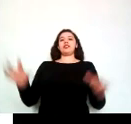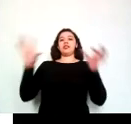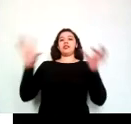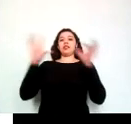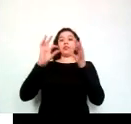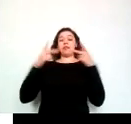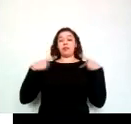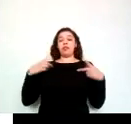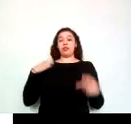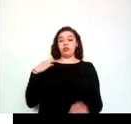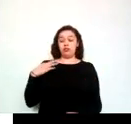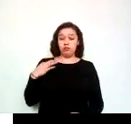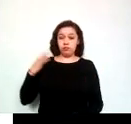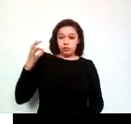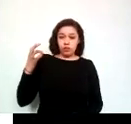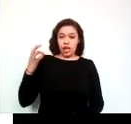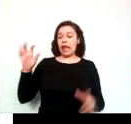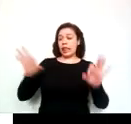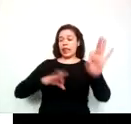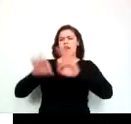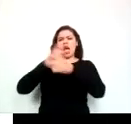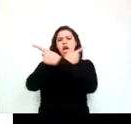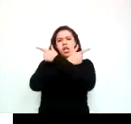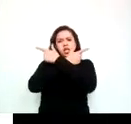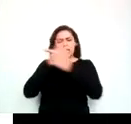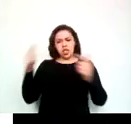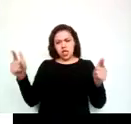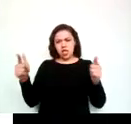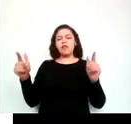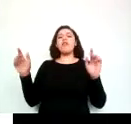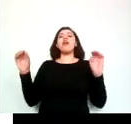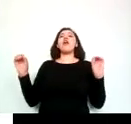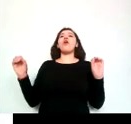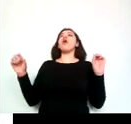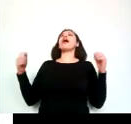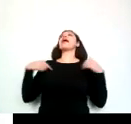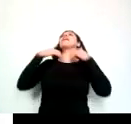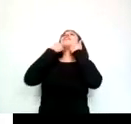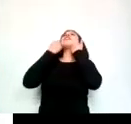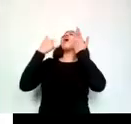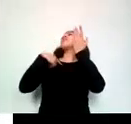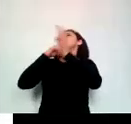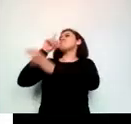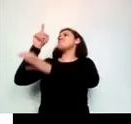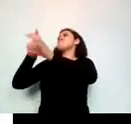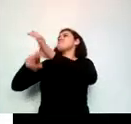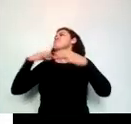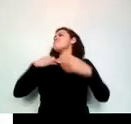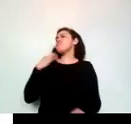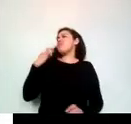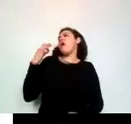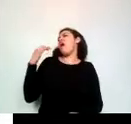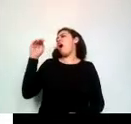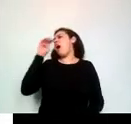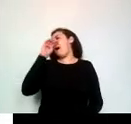que están trabajando de manera libre y por plena convicción, proporcionando algunos servicios,